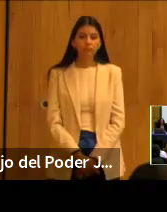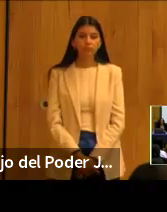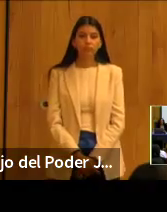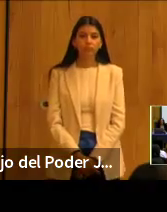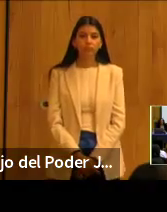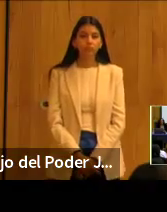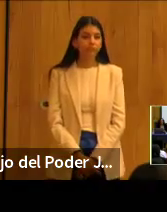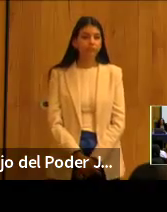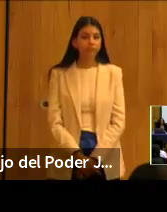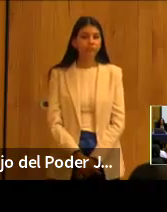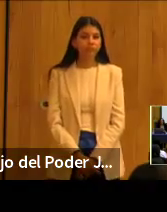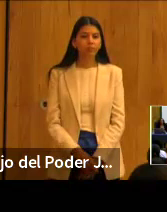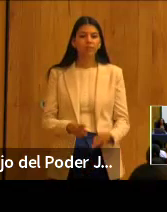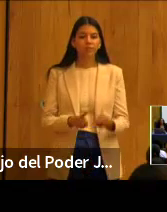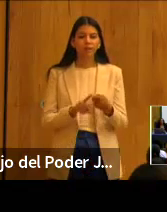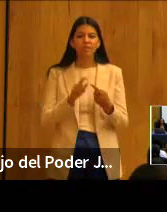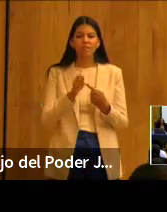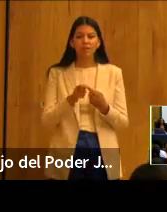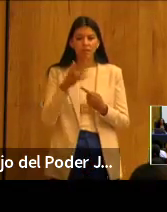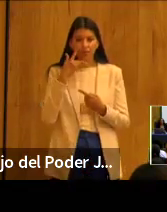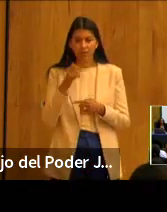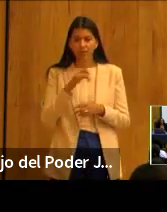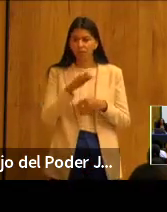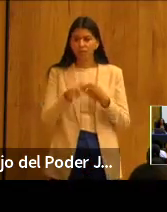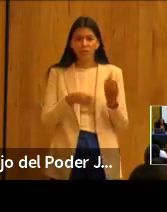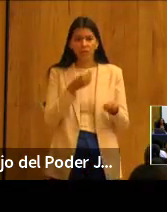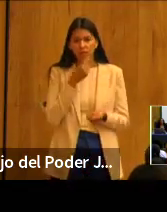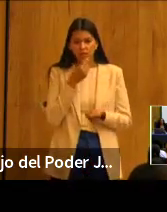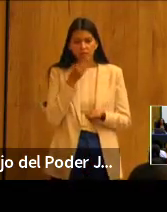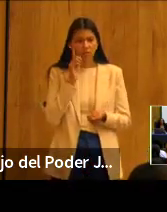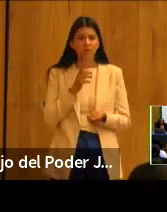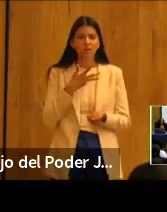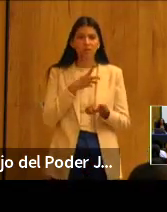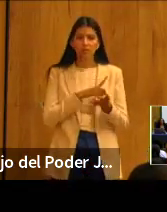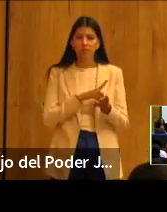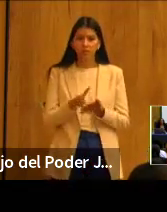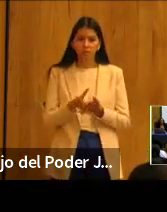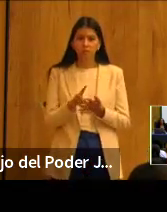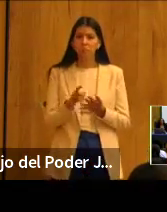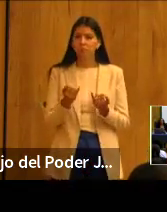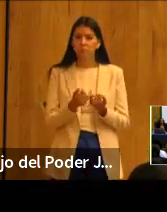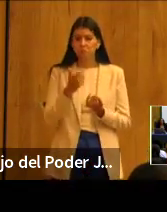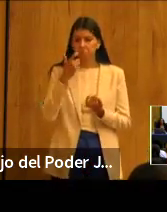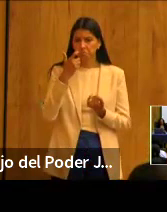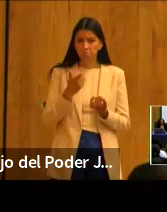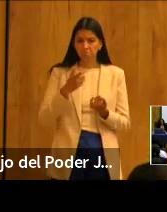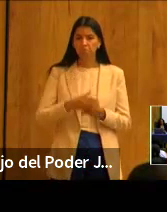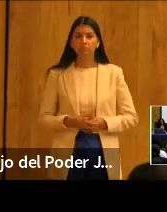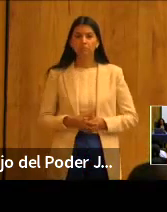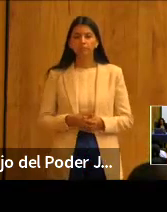¿Quién es el raro? ¿Quién es la rara? Todo niño tiene derecho a ser el mismo. Toda niña tiene derecho a ser ella misma. Partido Socialista.